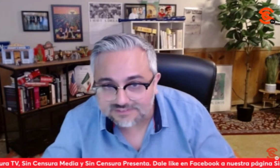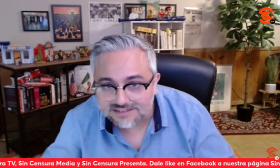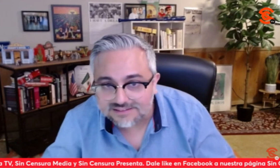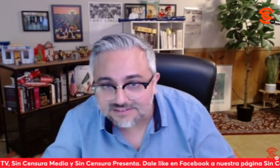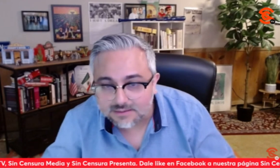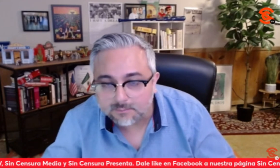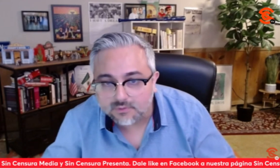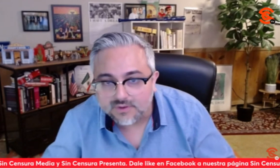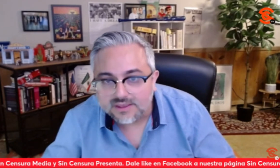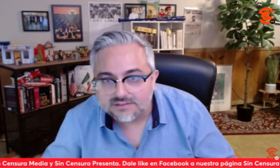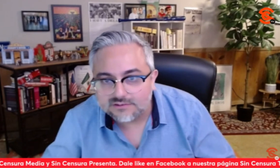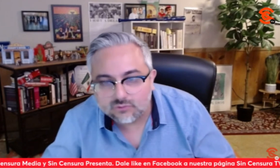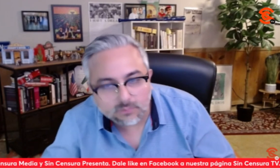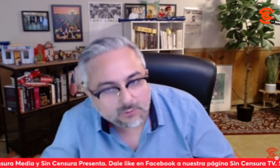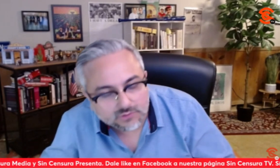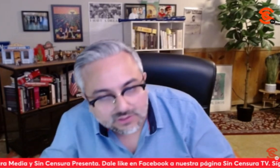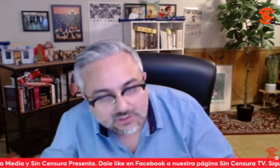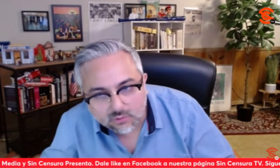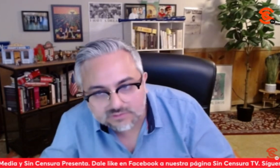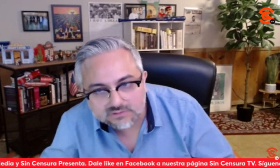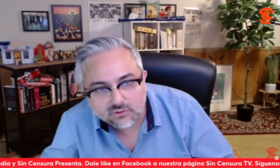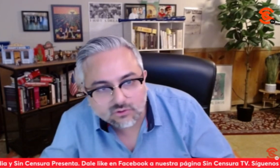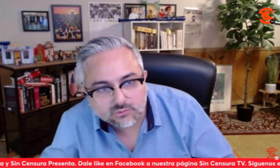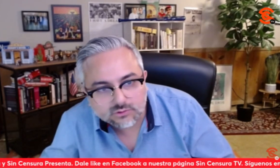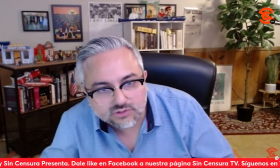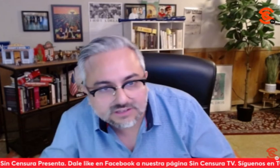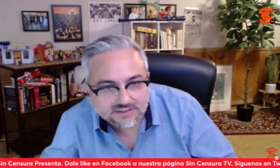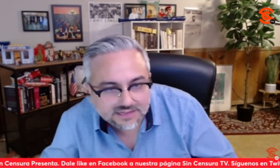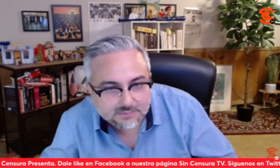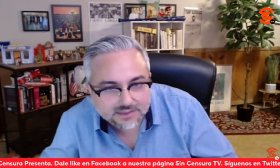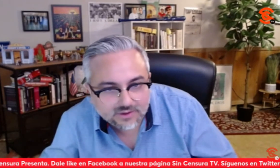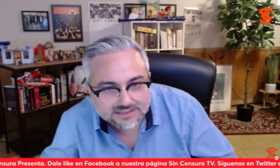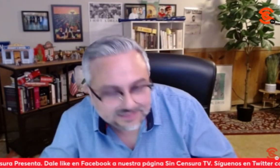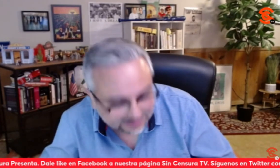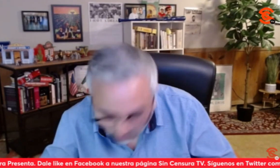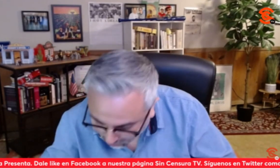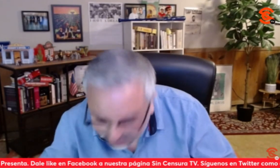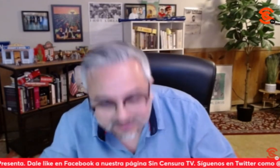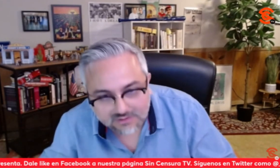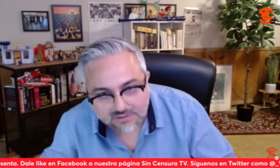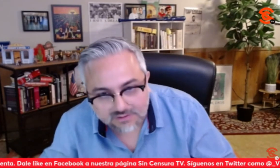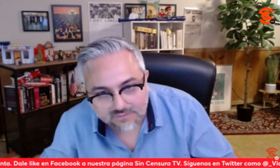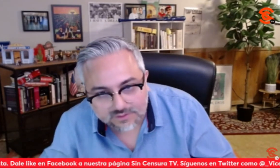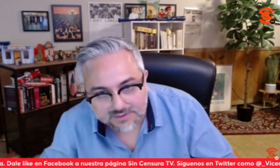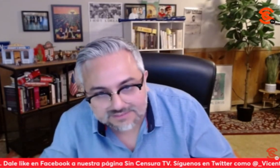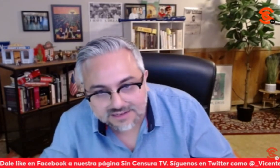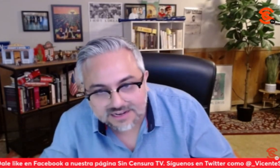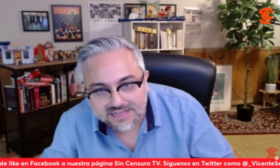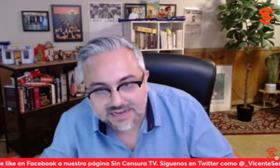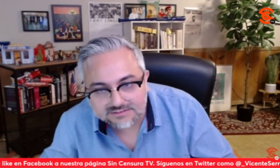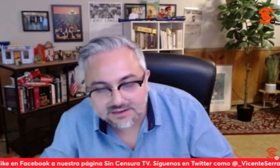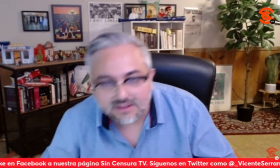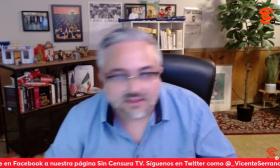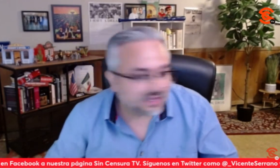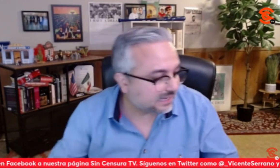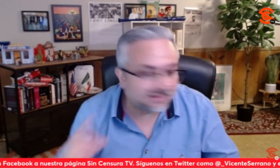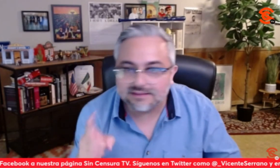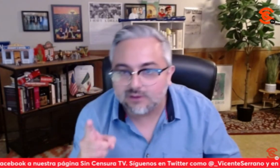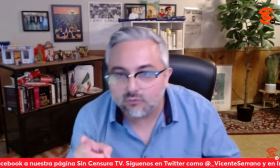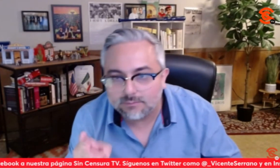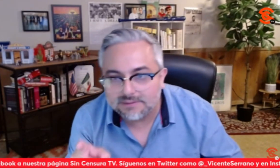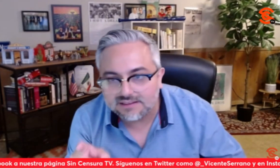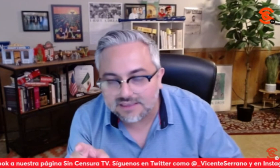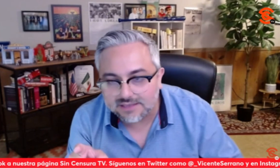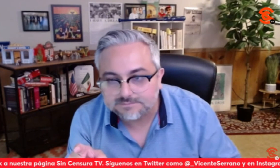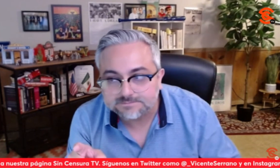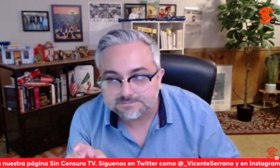durante bastante tiempo se estuvo protegiendo a jueces corruptos y que se haya liberado a gente que hoy debería estar en la cárcel. El mandatario